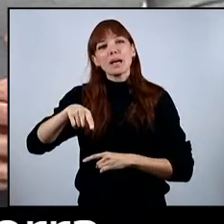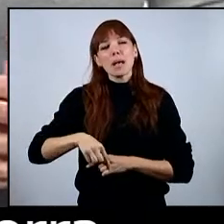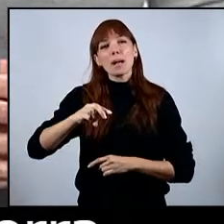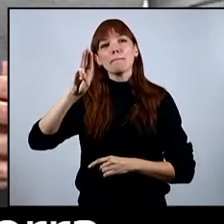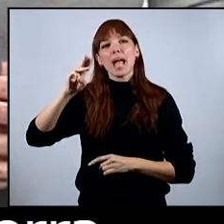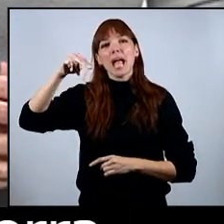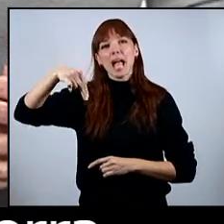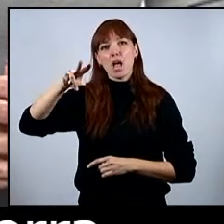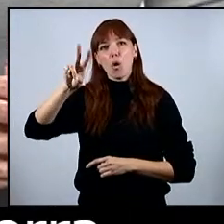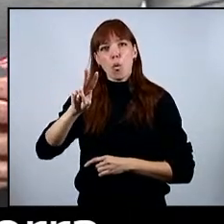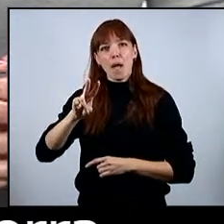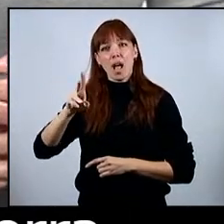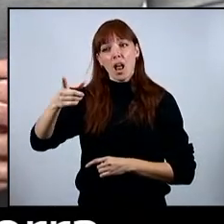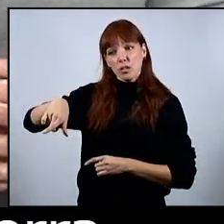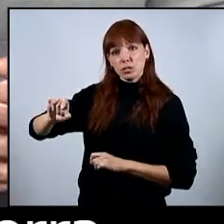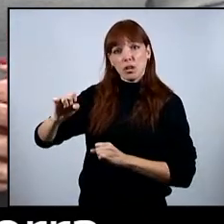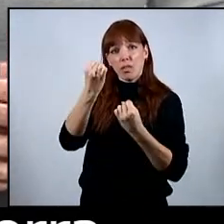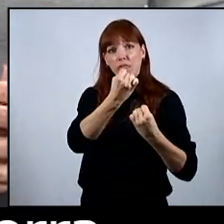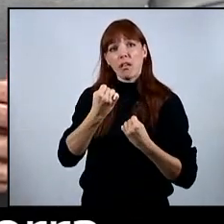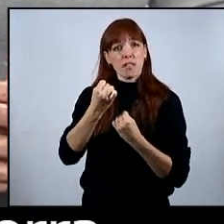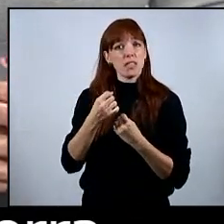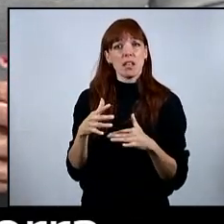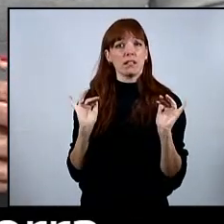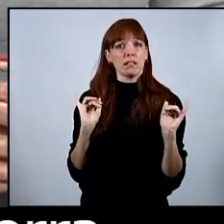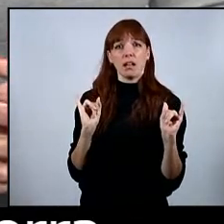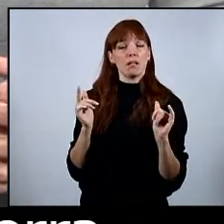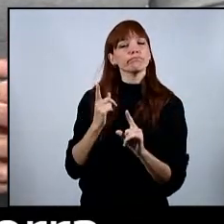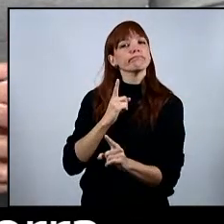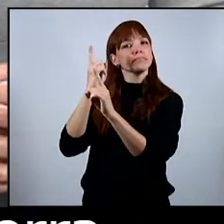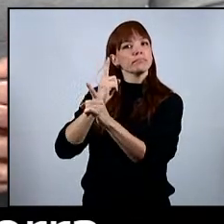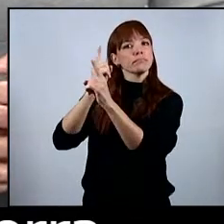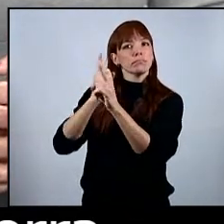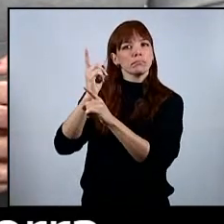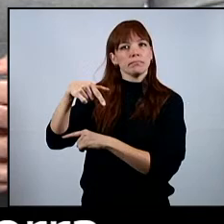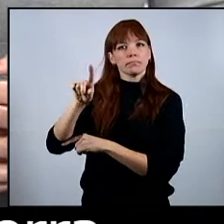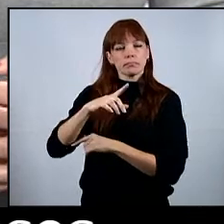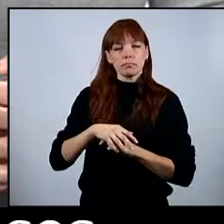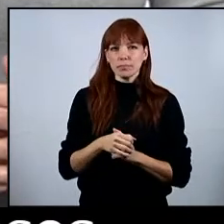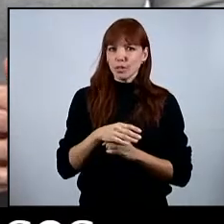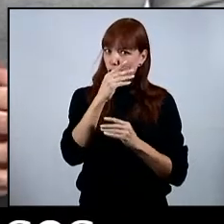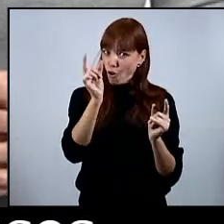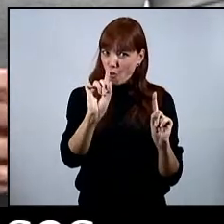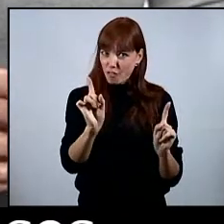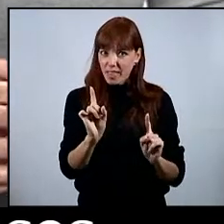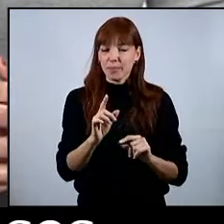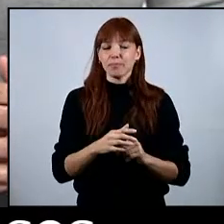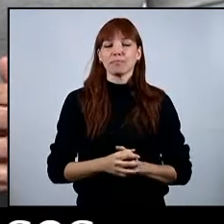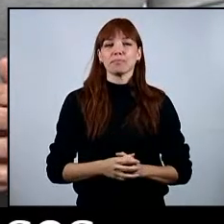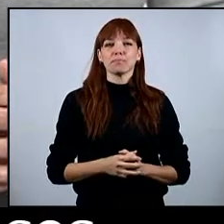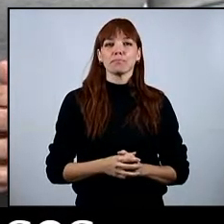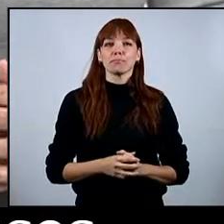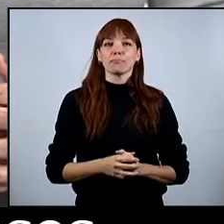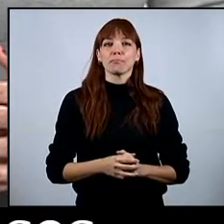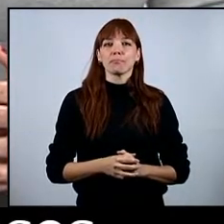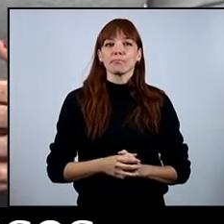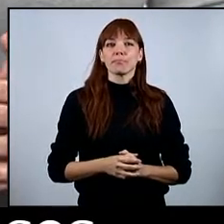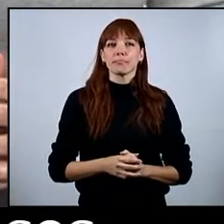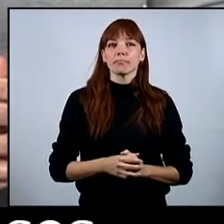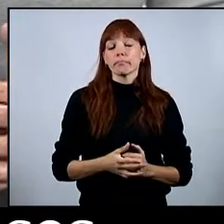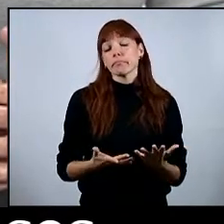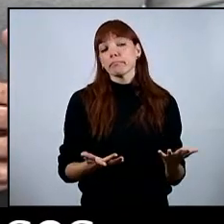nombre, serán esos partidos y no otros. No lo olvidemos y no lo permitamos. A mí me gustaría